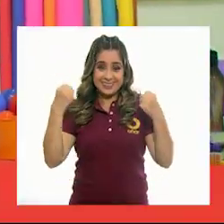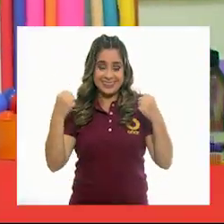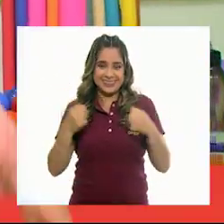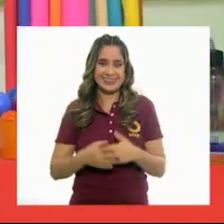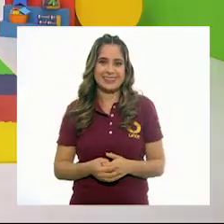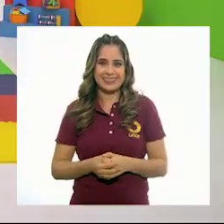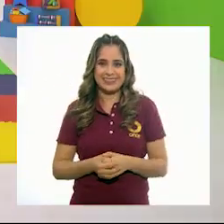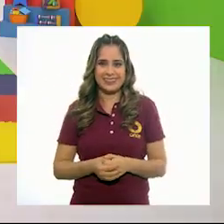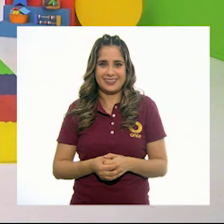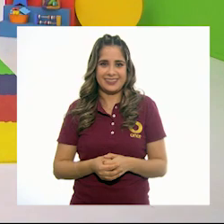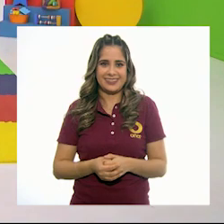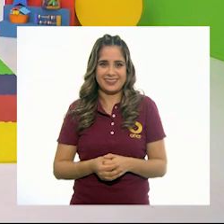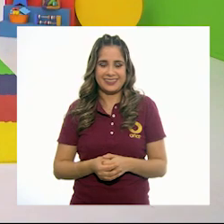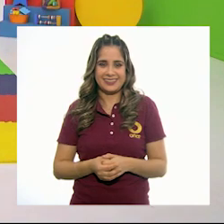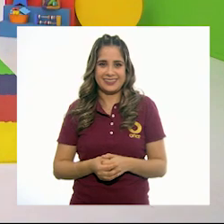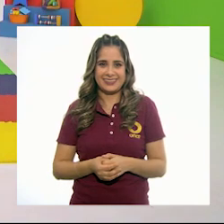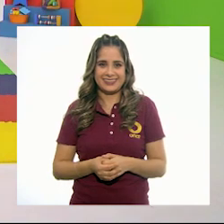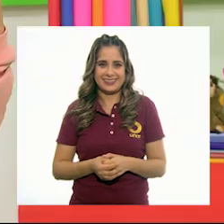¡Vikingos!